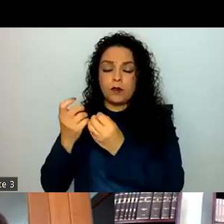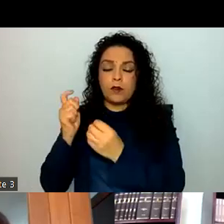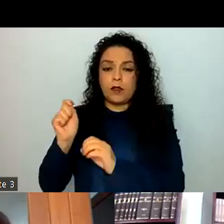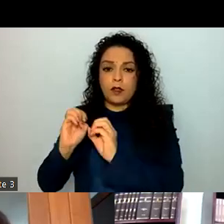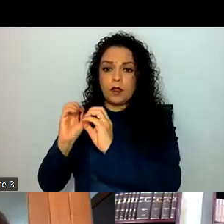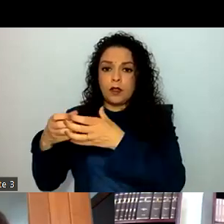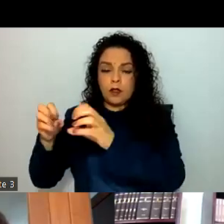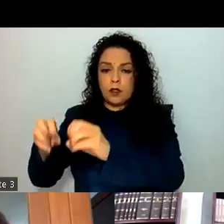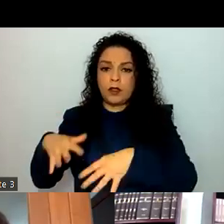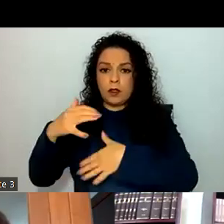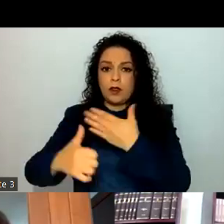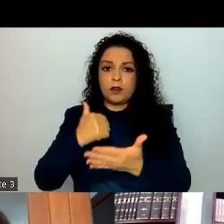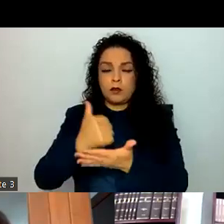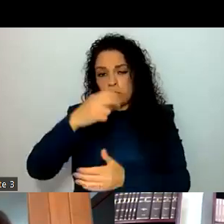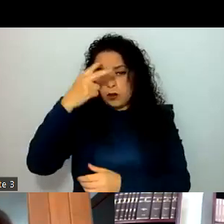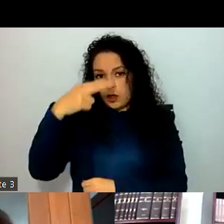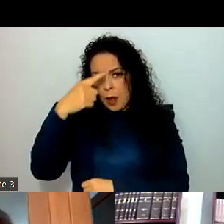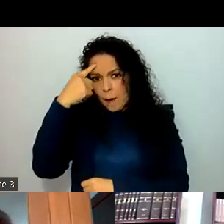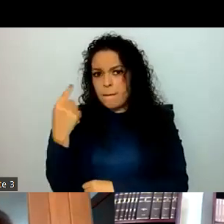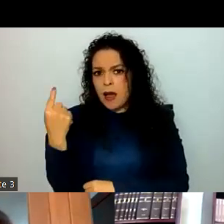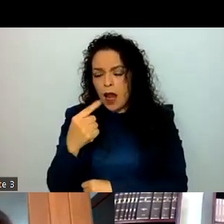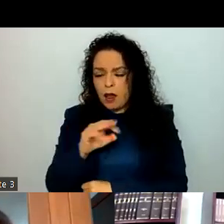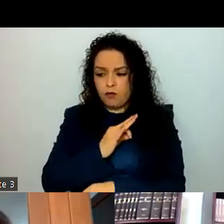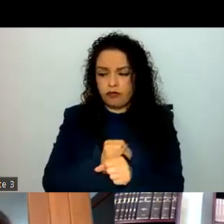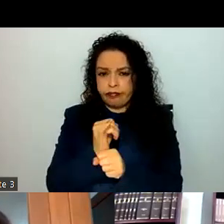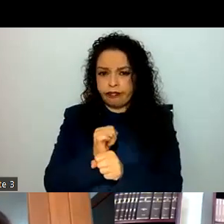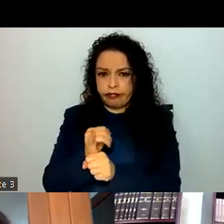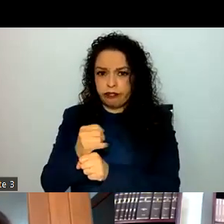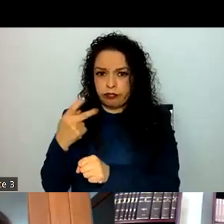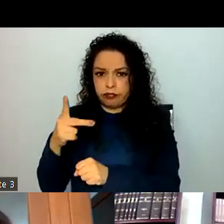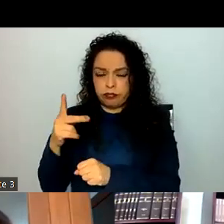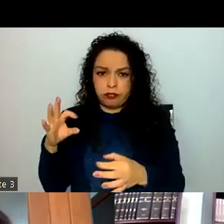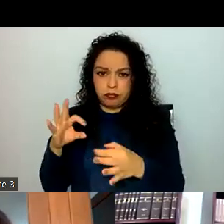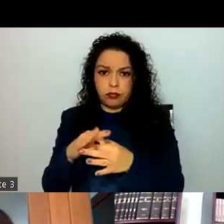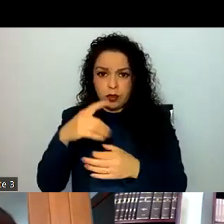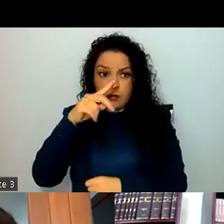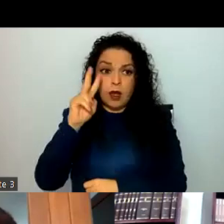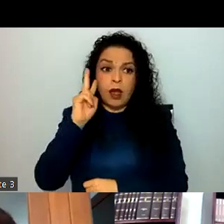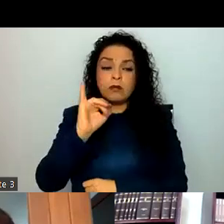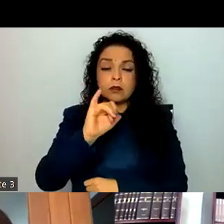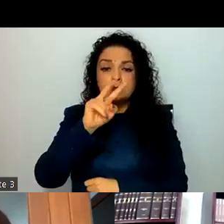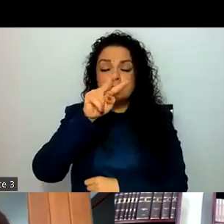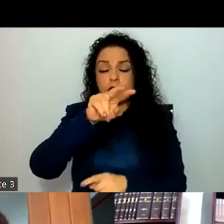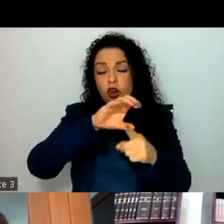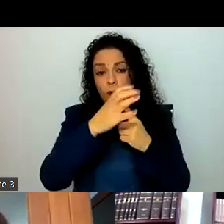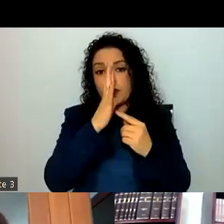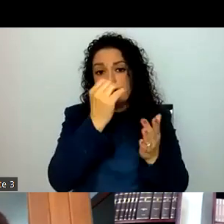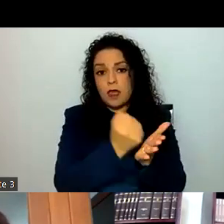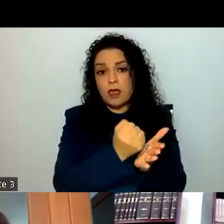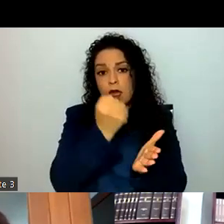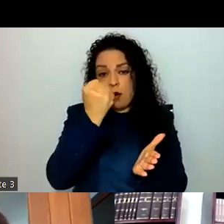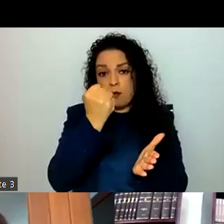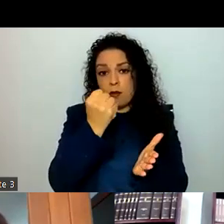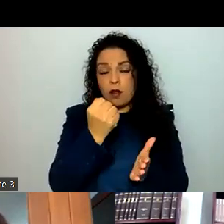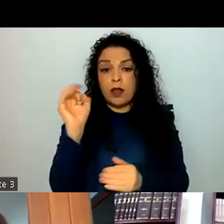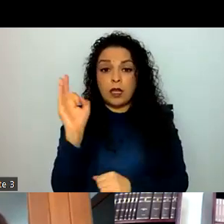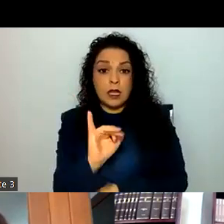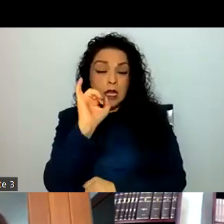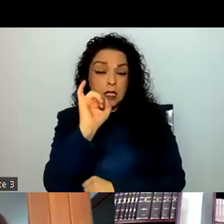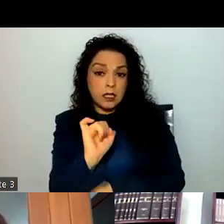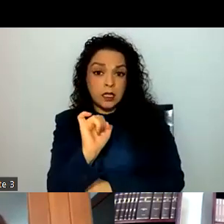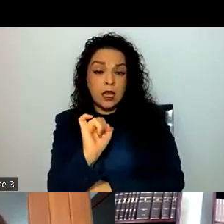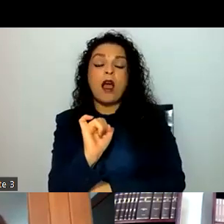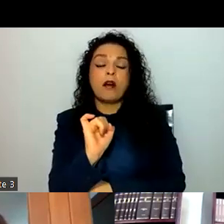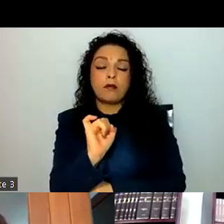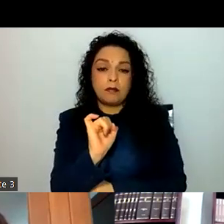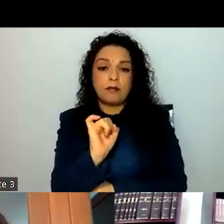que realice la investigación correspondiente relacionada a la declaratoria de inexistencia aprobada por este comité y en caso de así determinarlo, inicie el procedimiento de